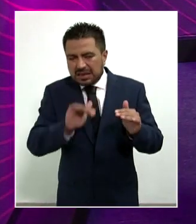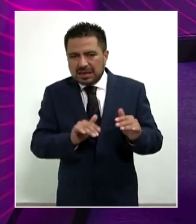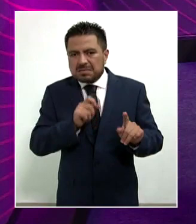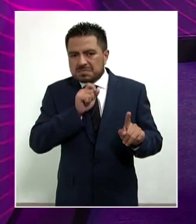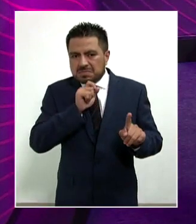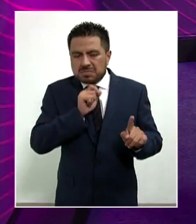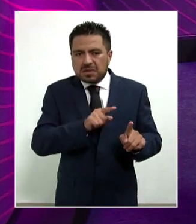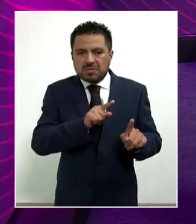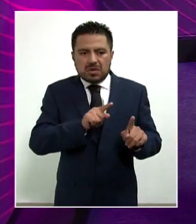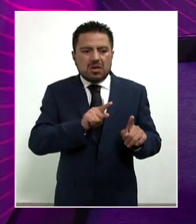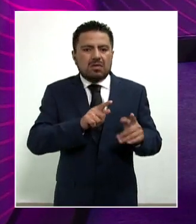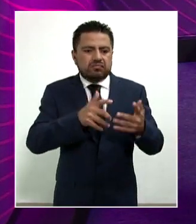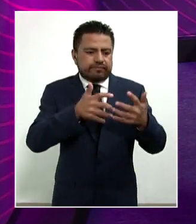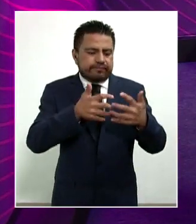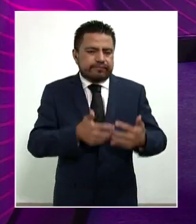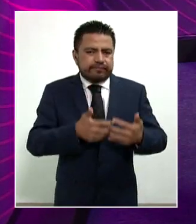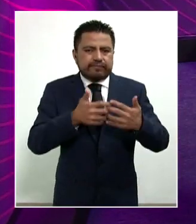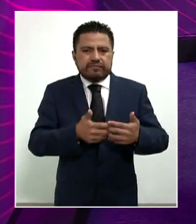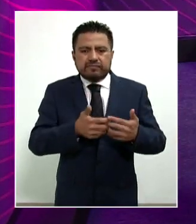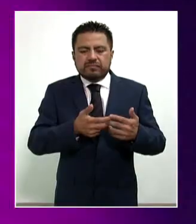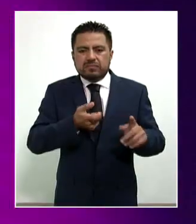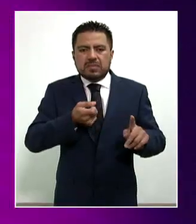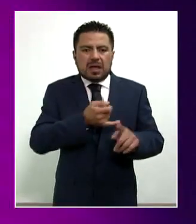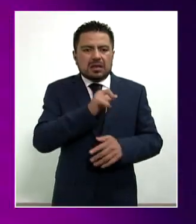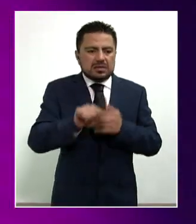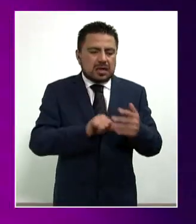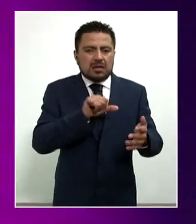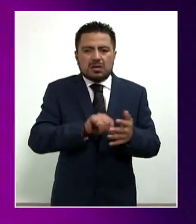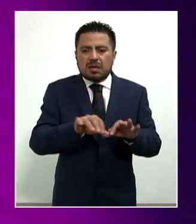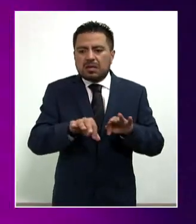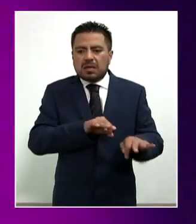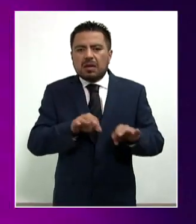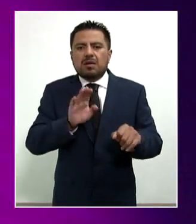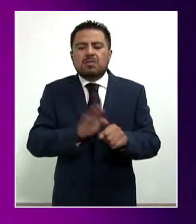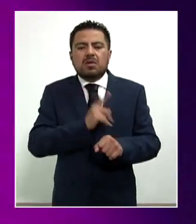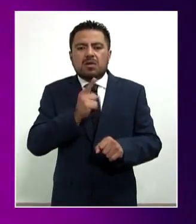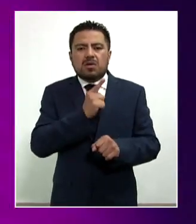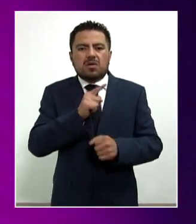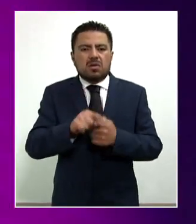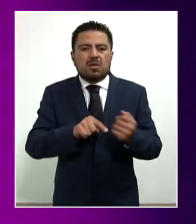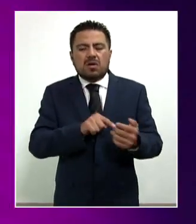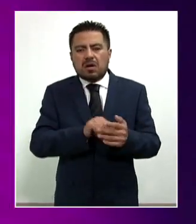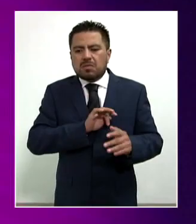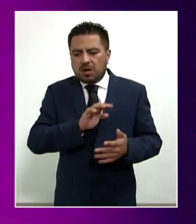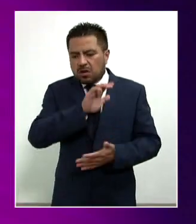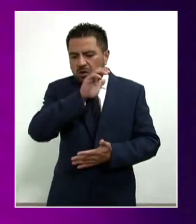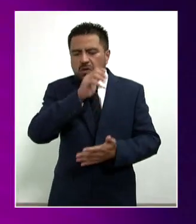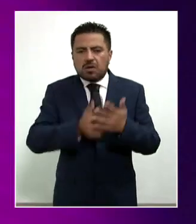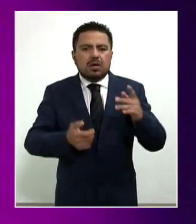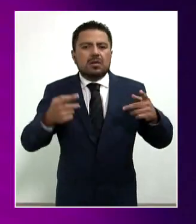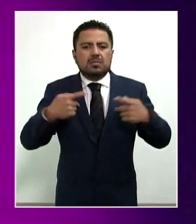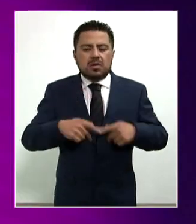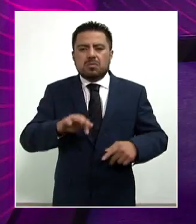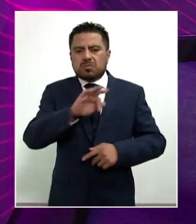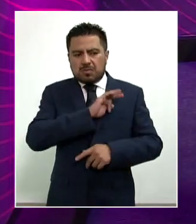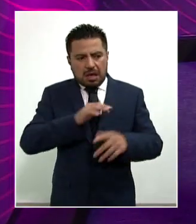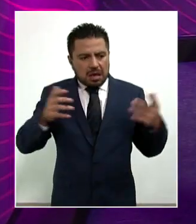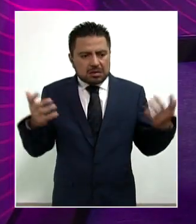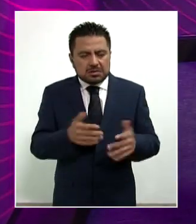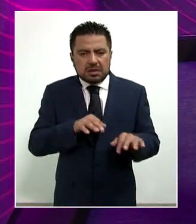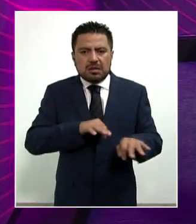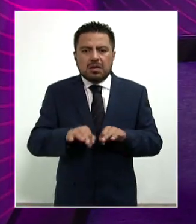propio pues, sector productivo, de las empresas, de los centros de trabajo, porque en lugar de contratar a las personas que pueden hacer el